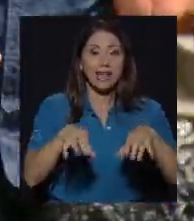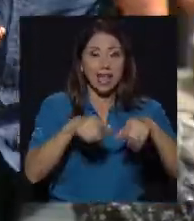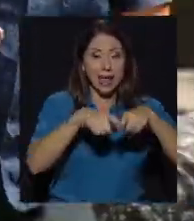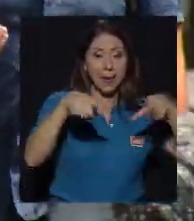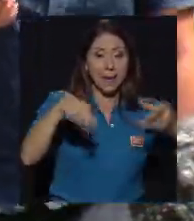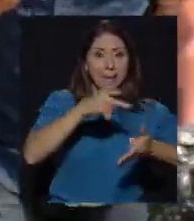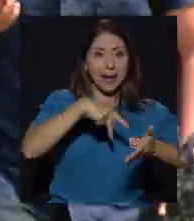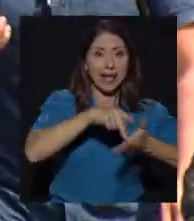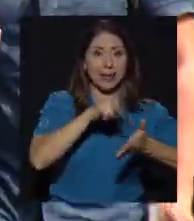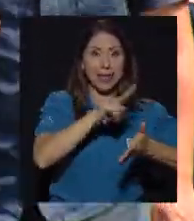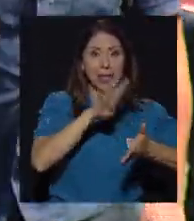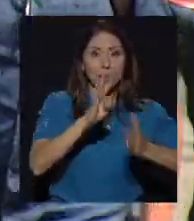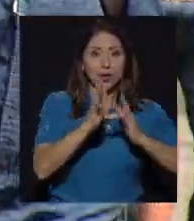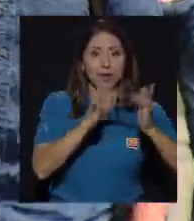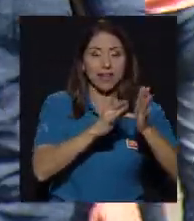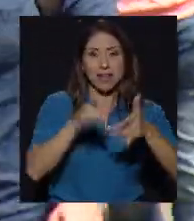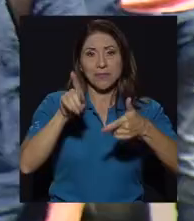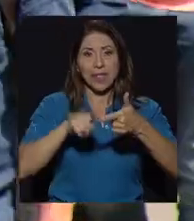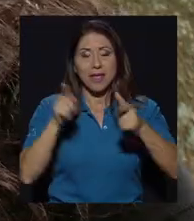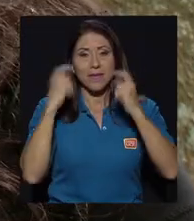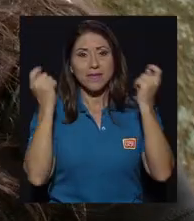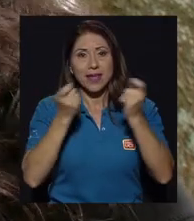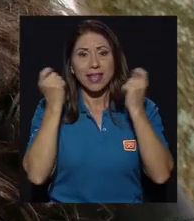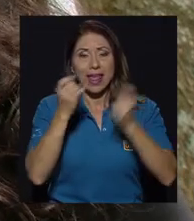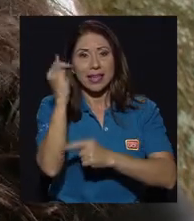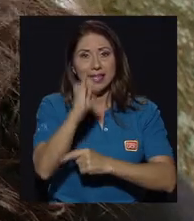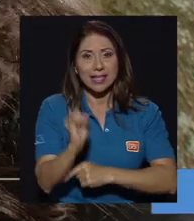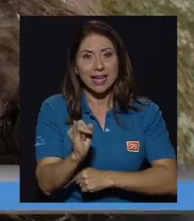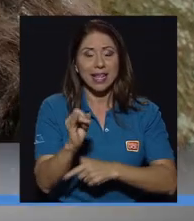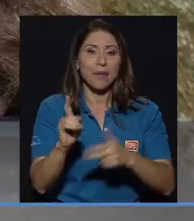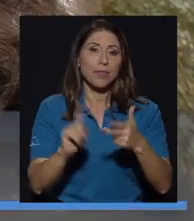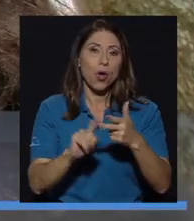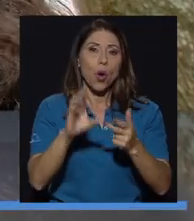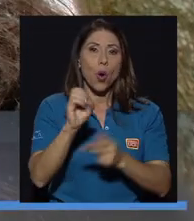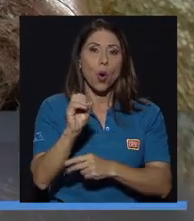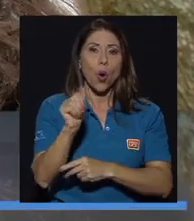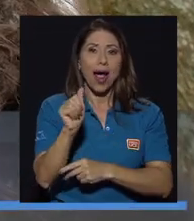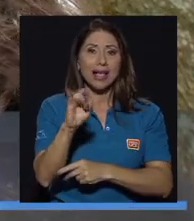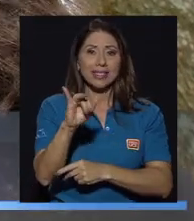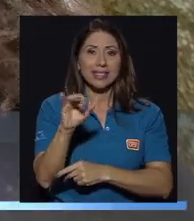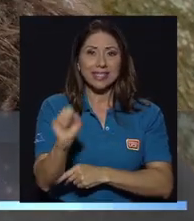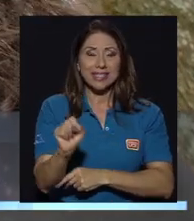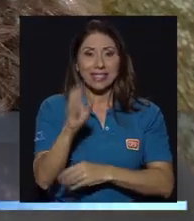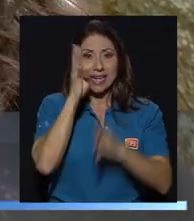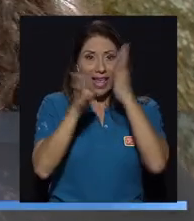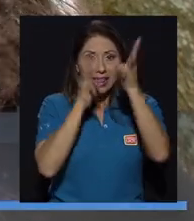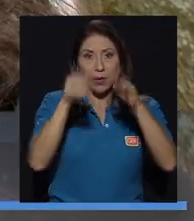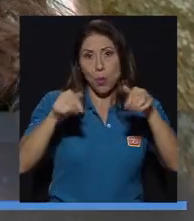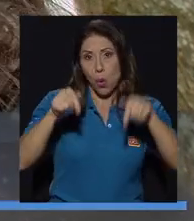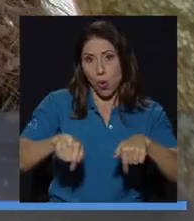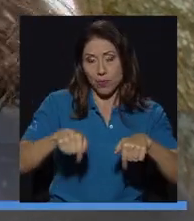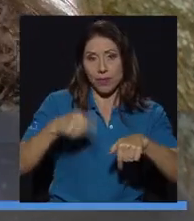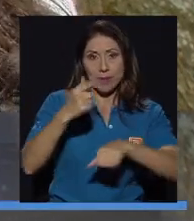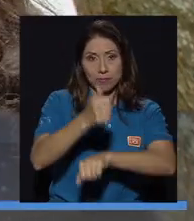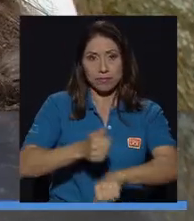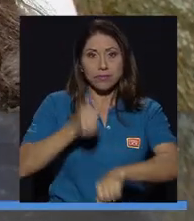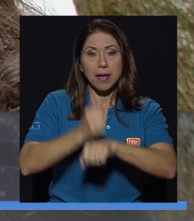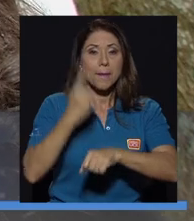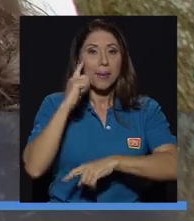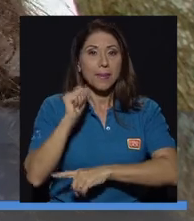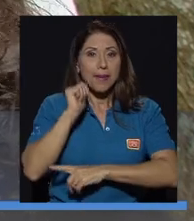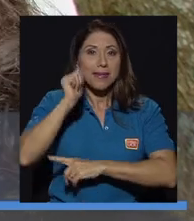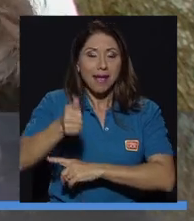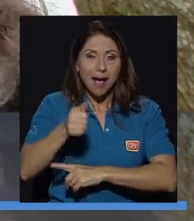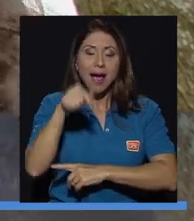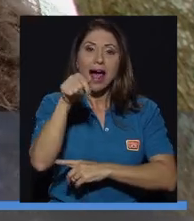Plaza 24 de Abril como lo es la Feria de Artesanía. Tenemos también el Oasis Creativo que se va a instalar el día de hoy para que empiece a funcionar el día